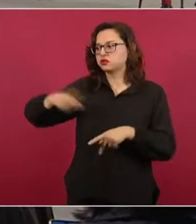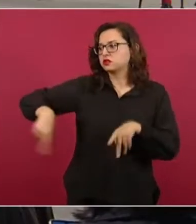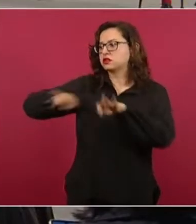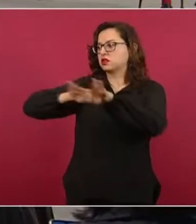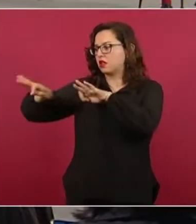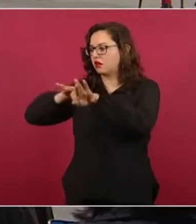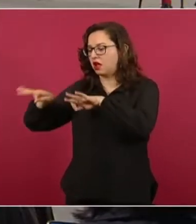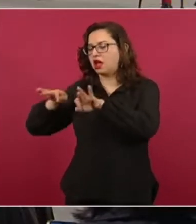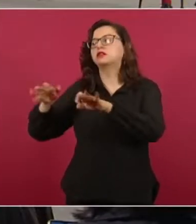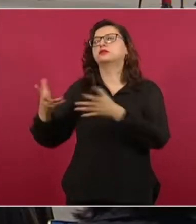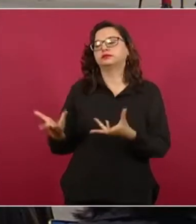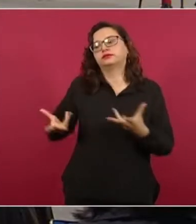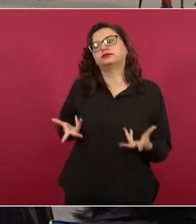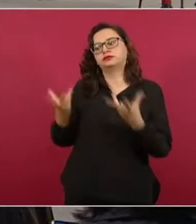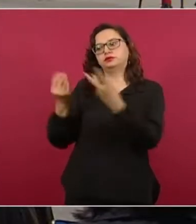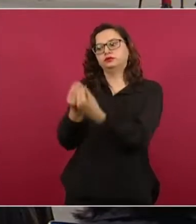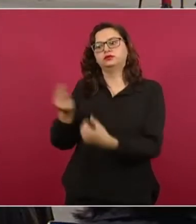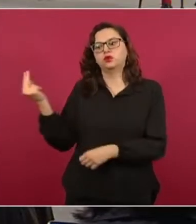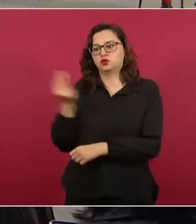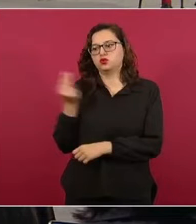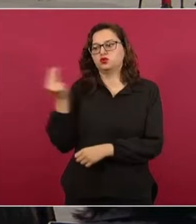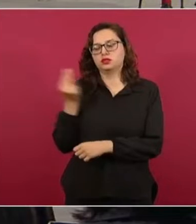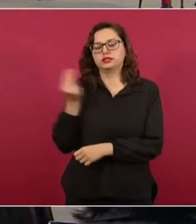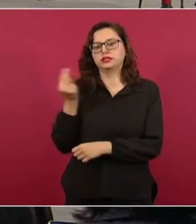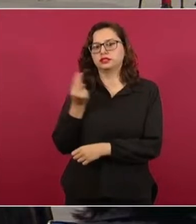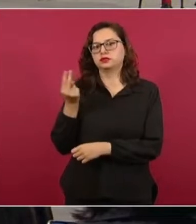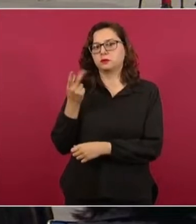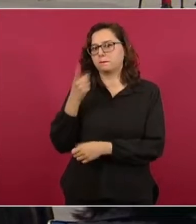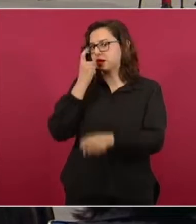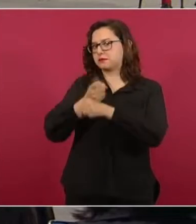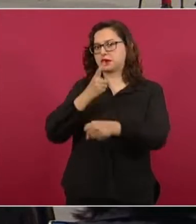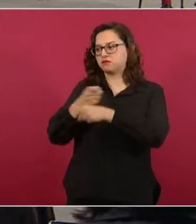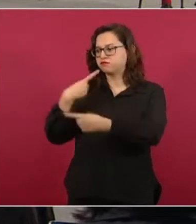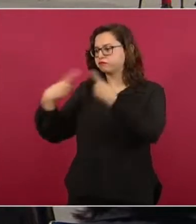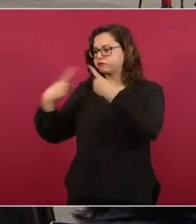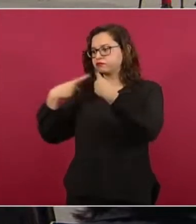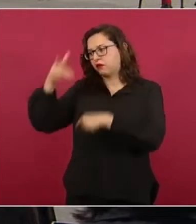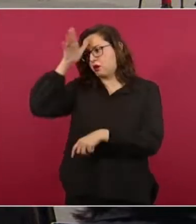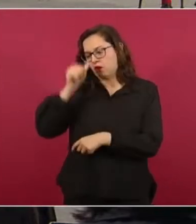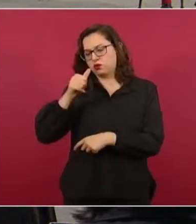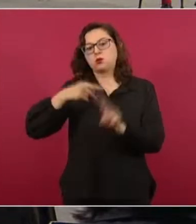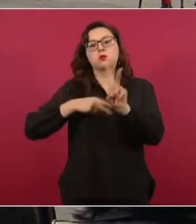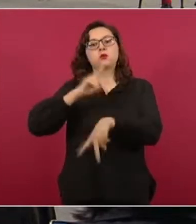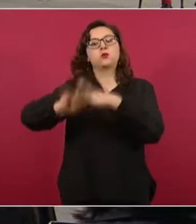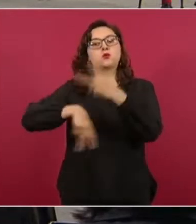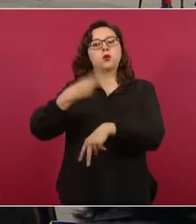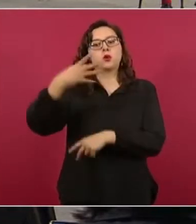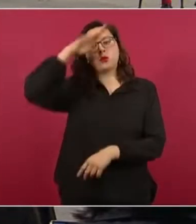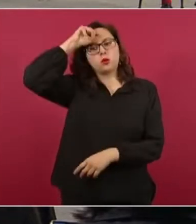Monterrey, porque ahí vamos a reunirnos de esa región del norte.